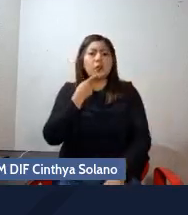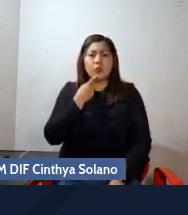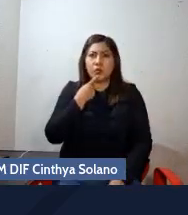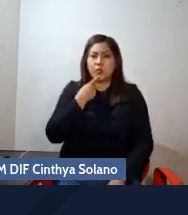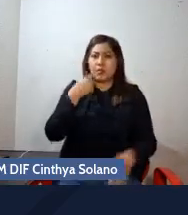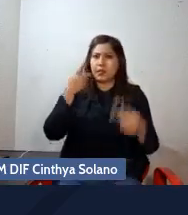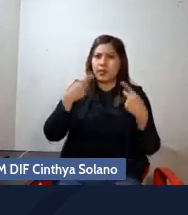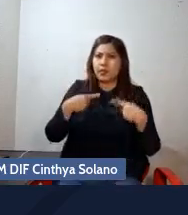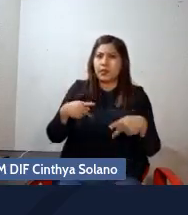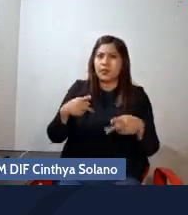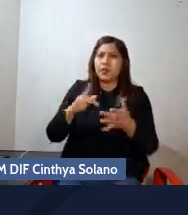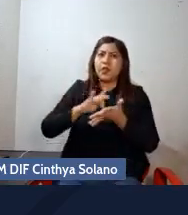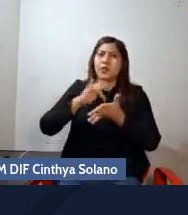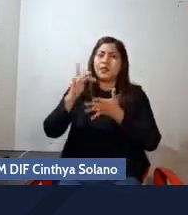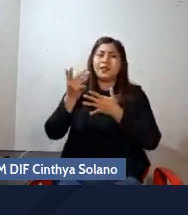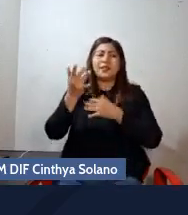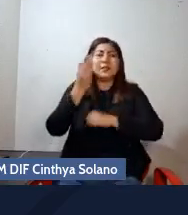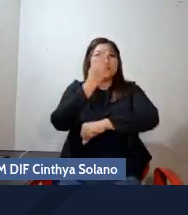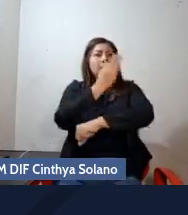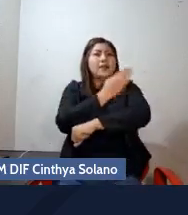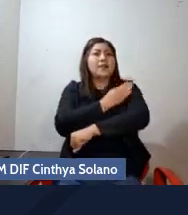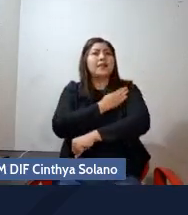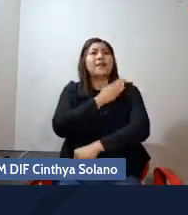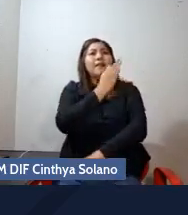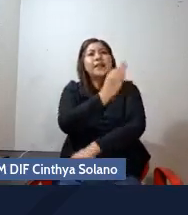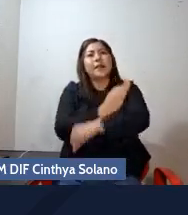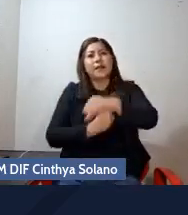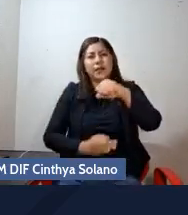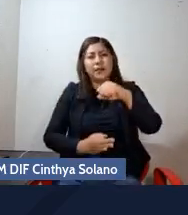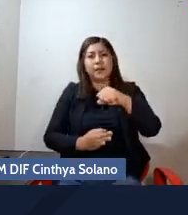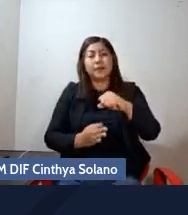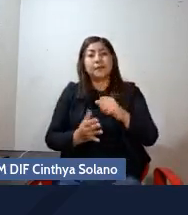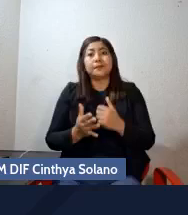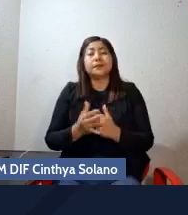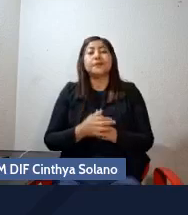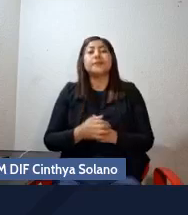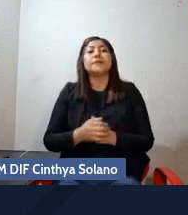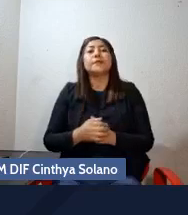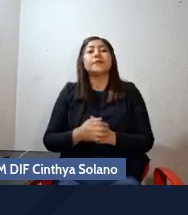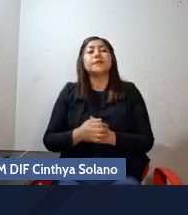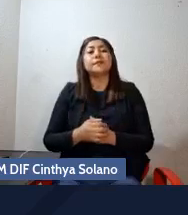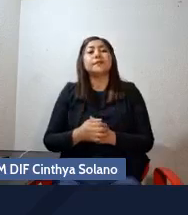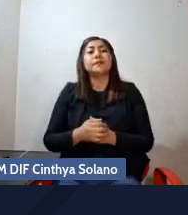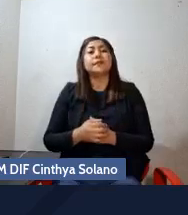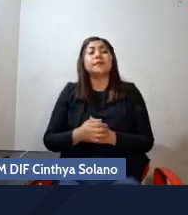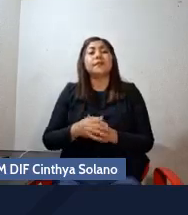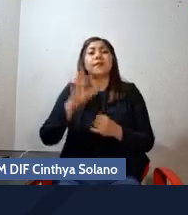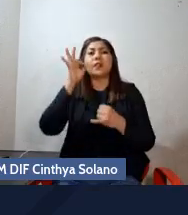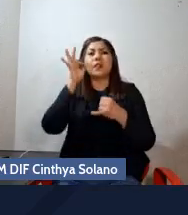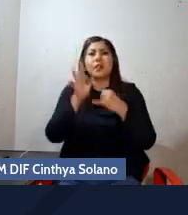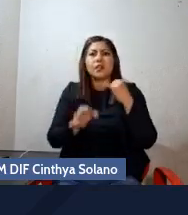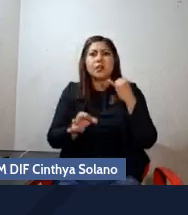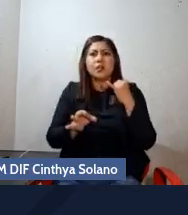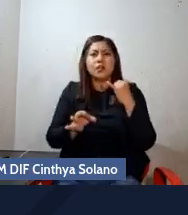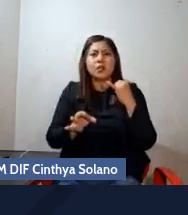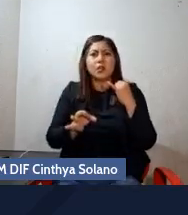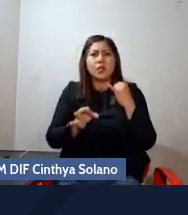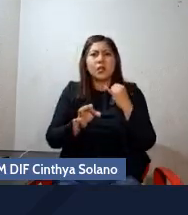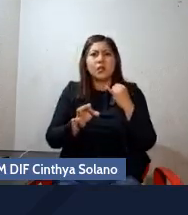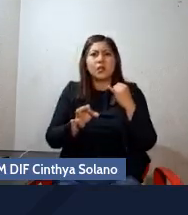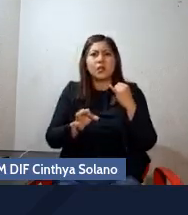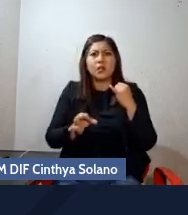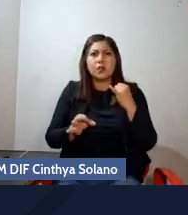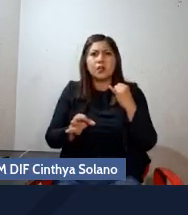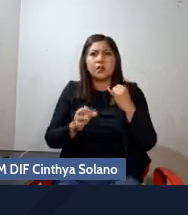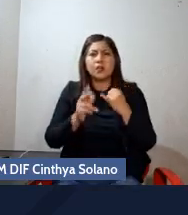tarde. Muchas gracias, querida Patti. Bueno, pues antes de cerrar, nada más, último comentario que nos hacen, horario de atención, entiendo que es